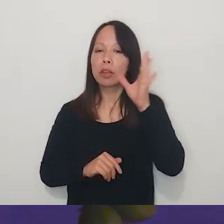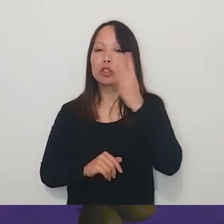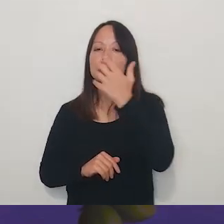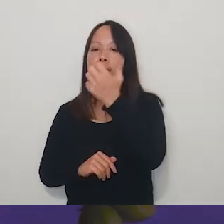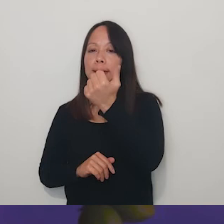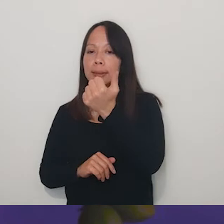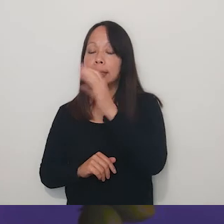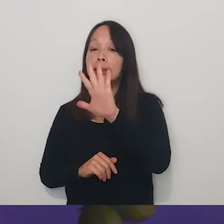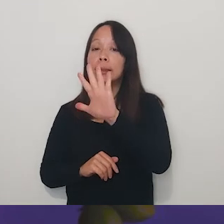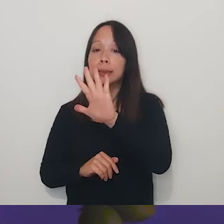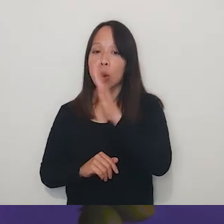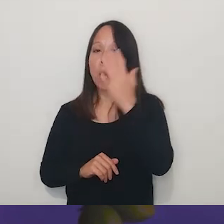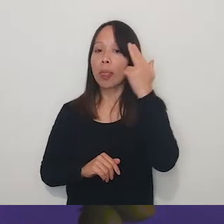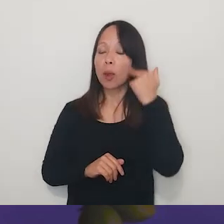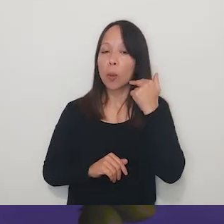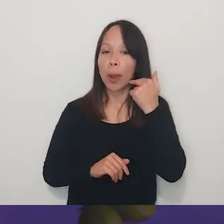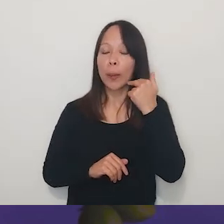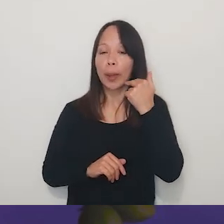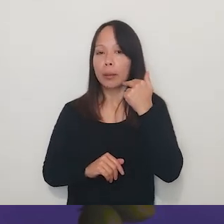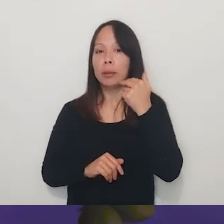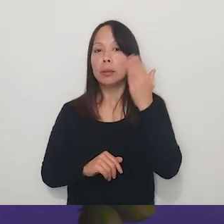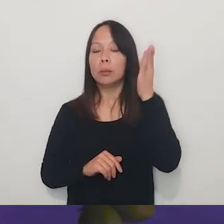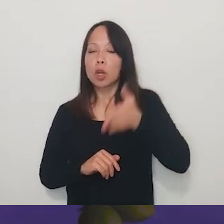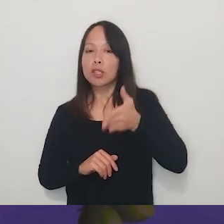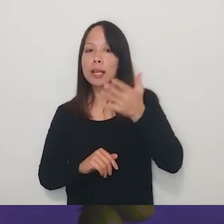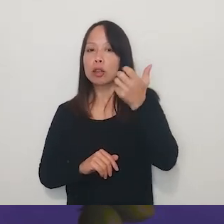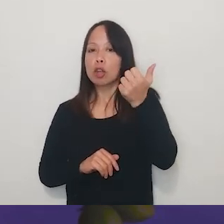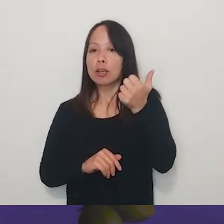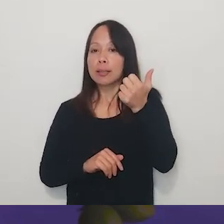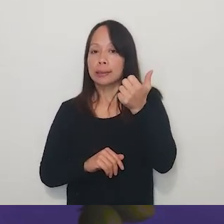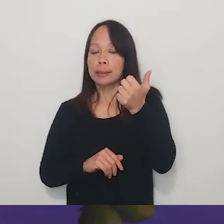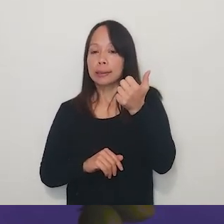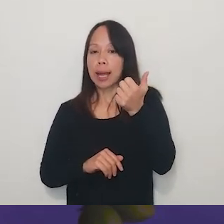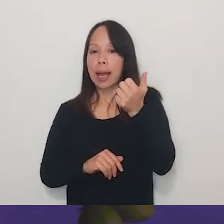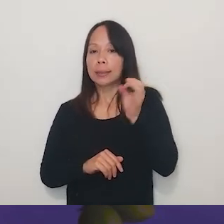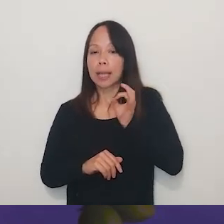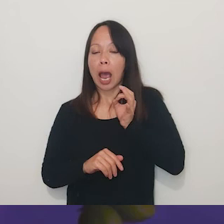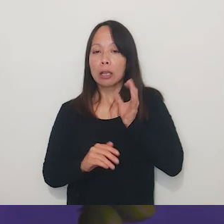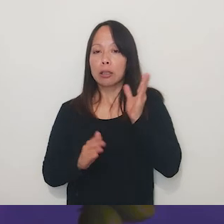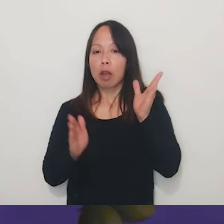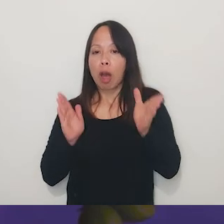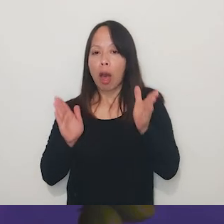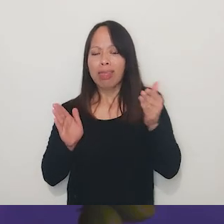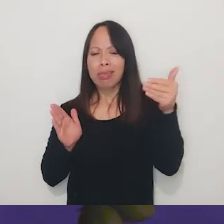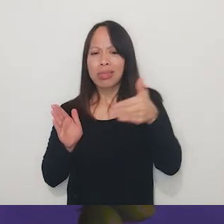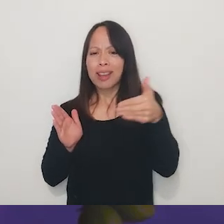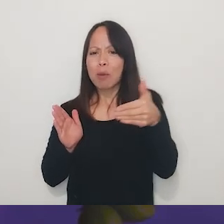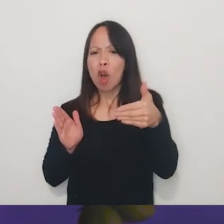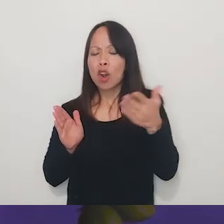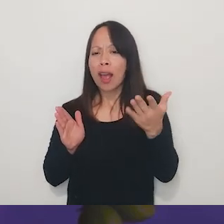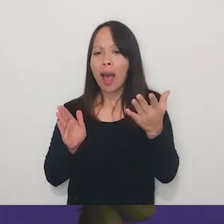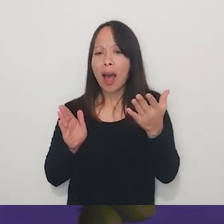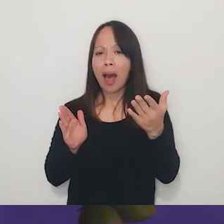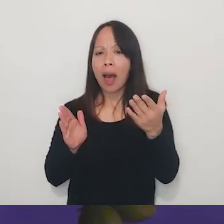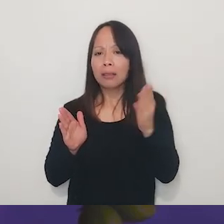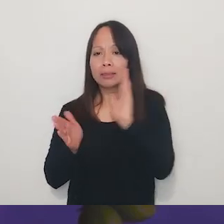59% de los pacientes tenían 6 años promedio hasta llegar al exoma, y un 60% había tenido por lo menos